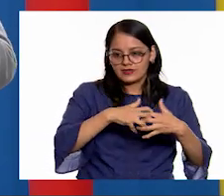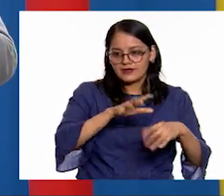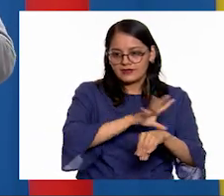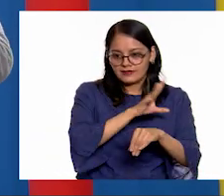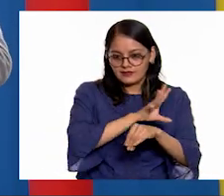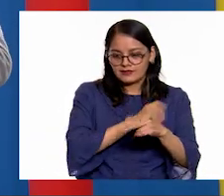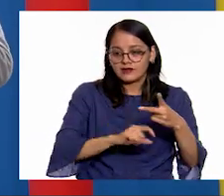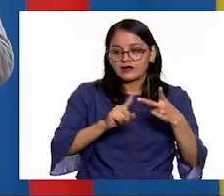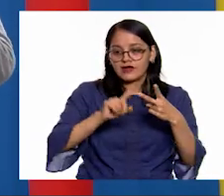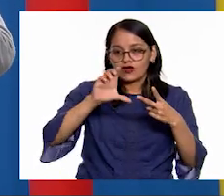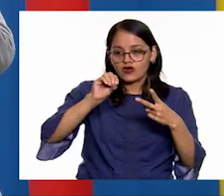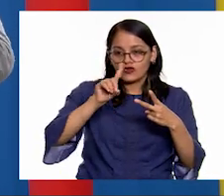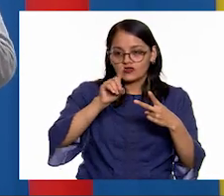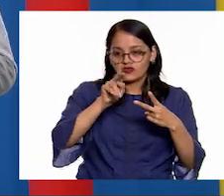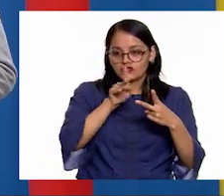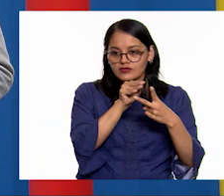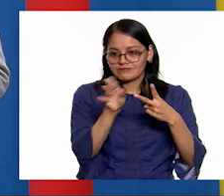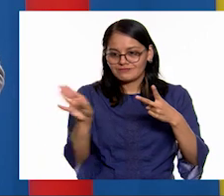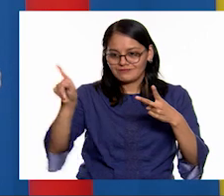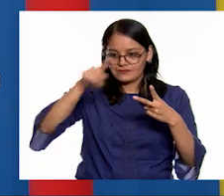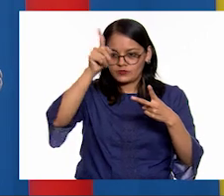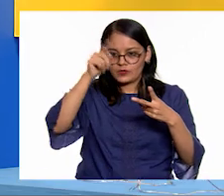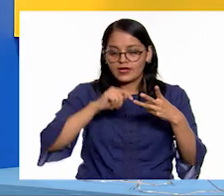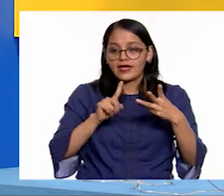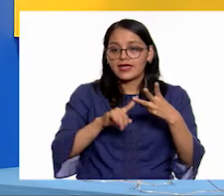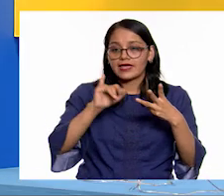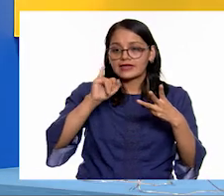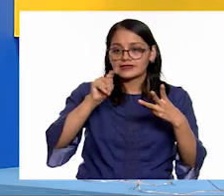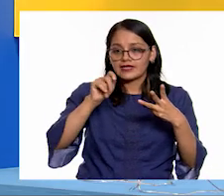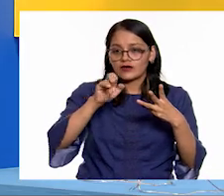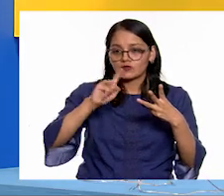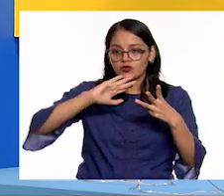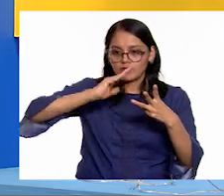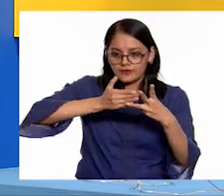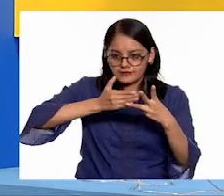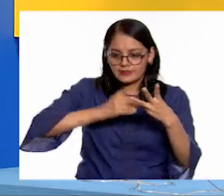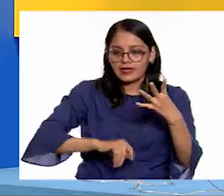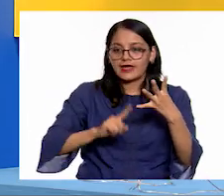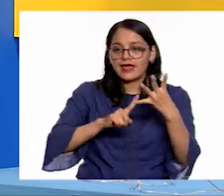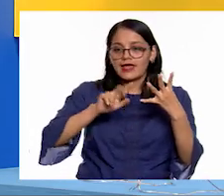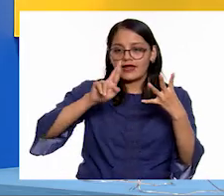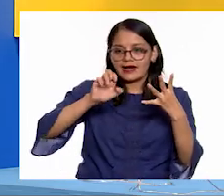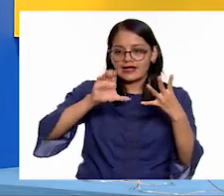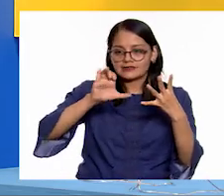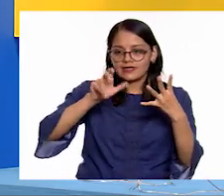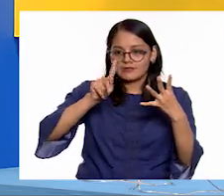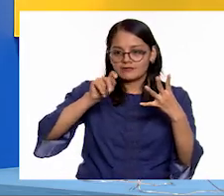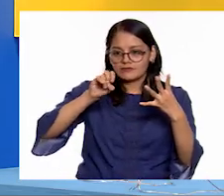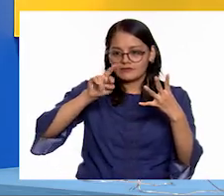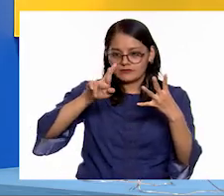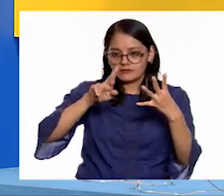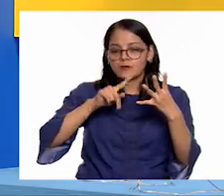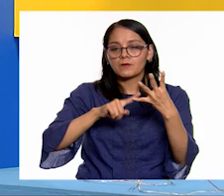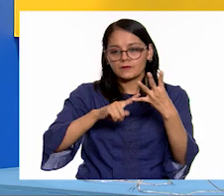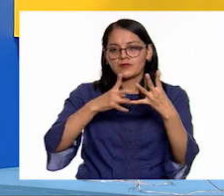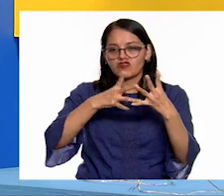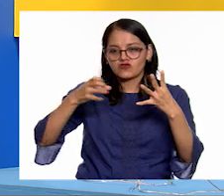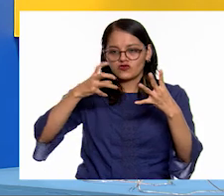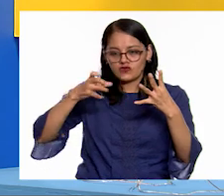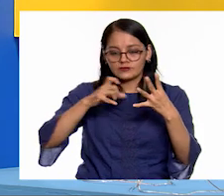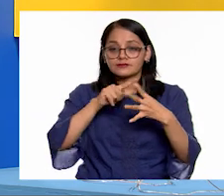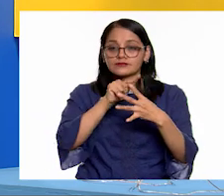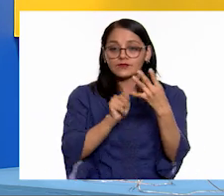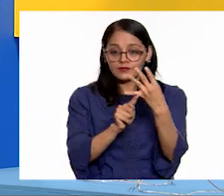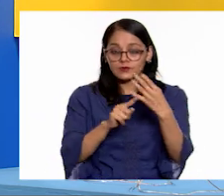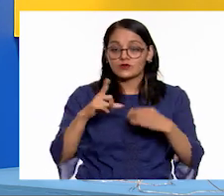conductor, interruptor y receptor. Muy bien, muchas gracias. Cuando terminen su dibujo, escriban los nombres